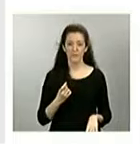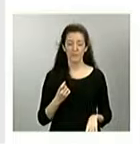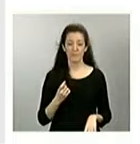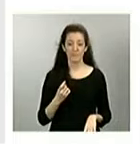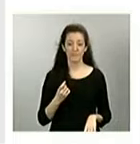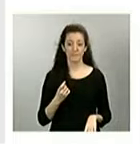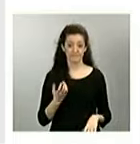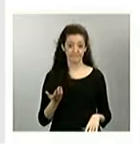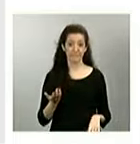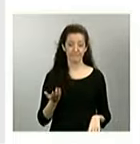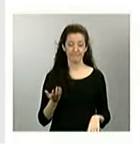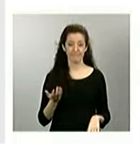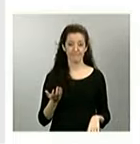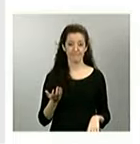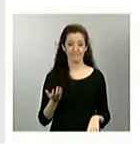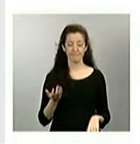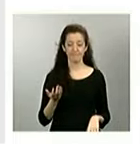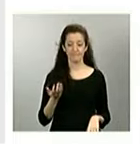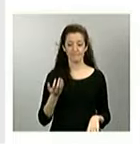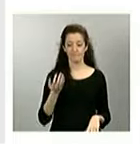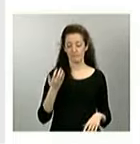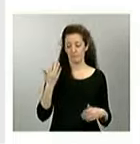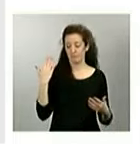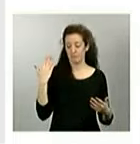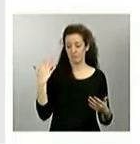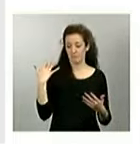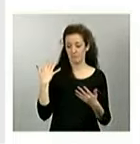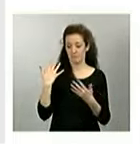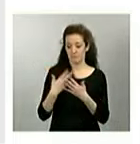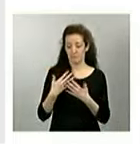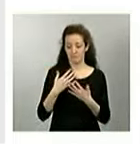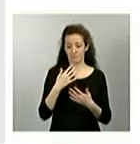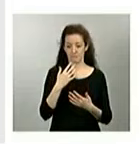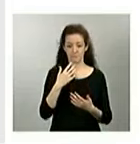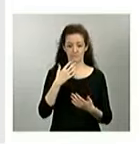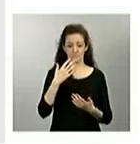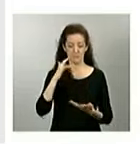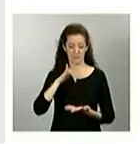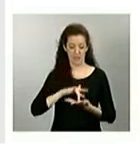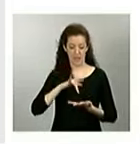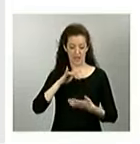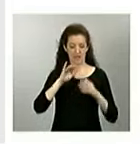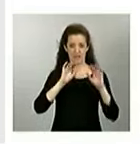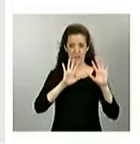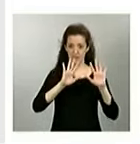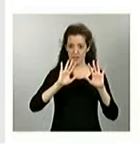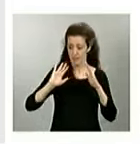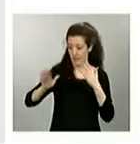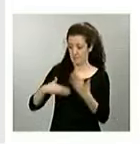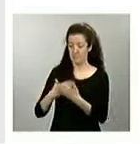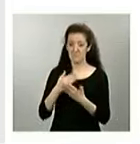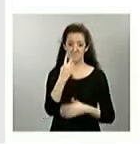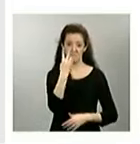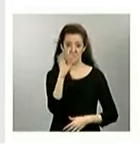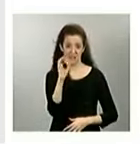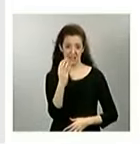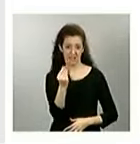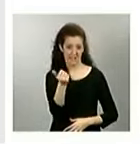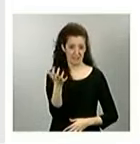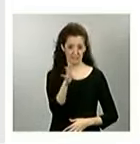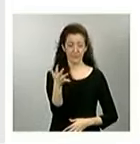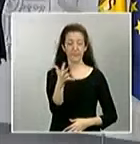20 días o 20 días que van desde el día 10 de marzo se ha producido una caída de